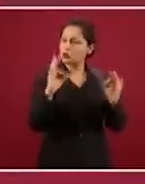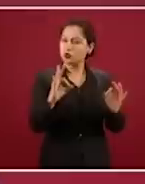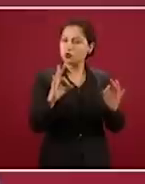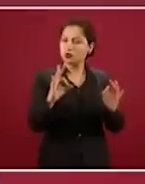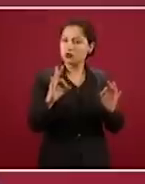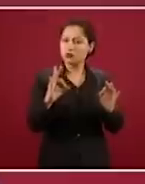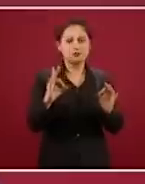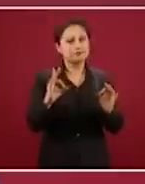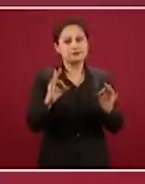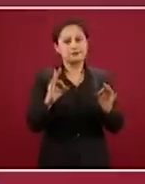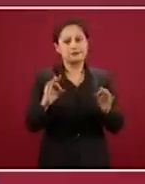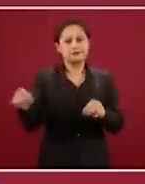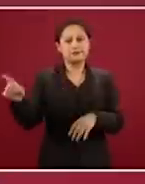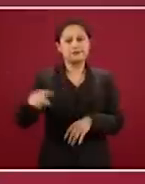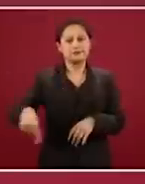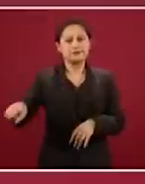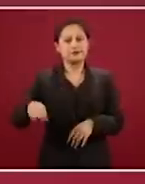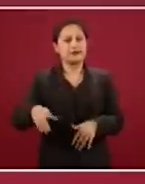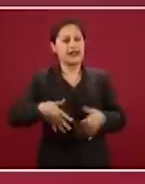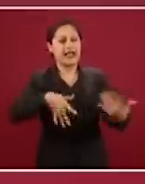dice sablazo,